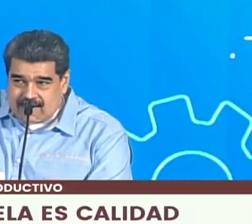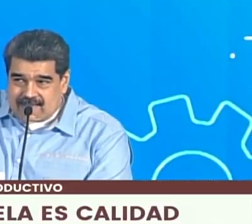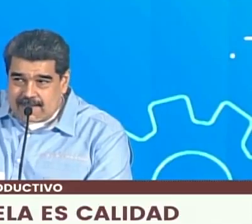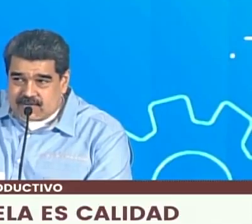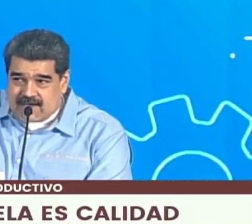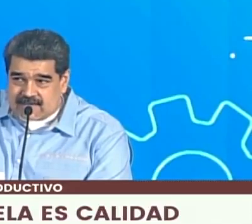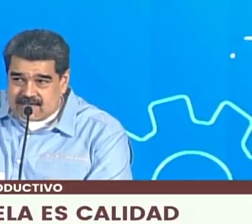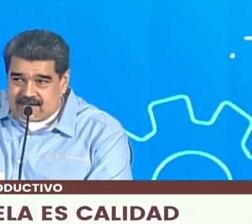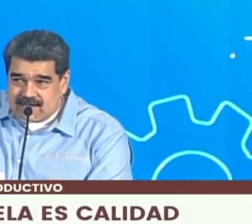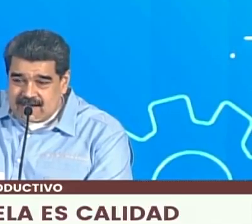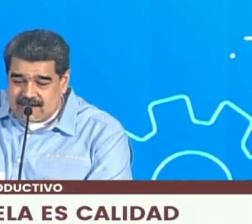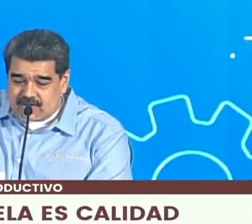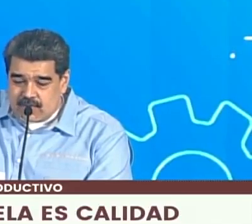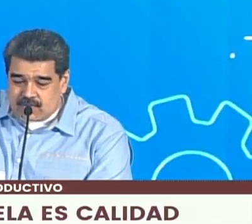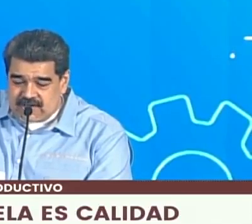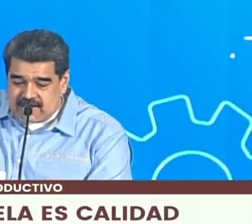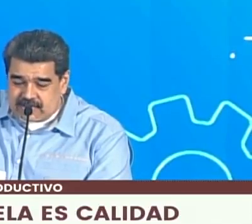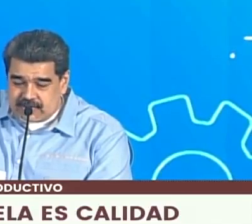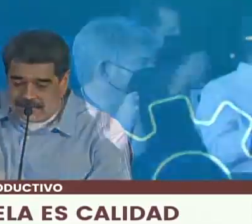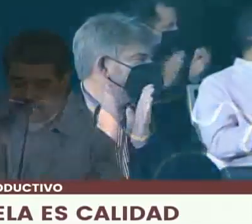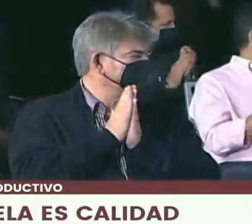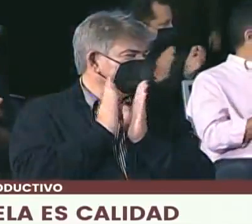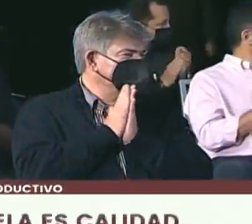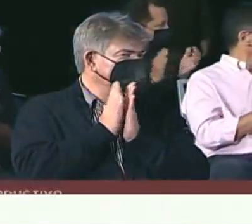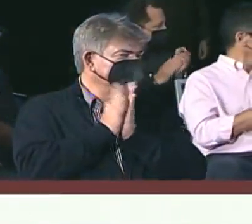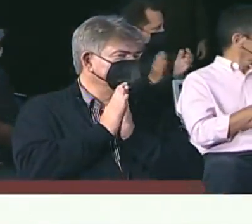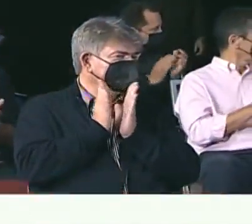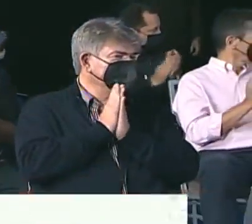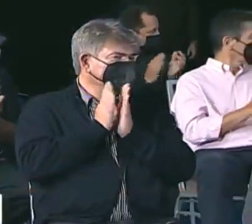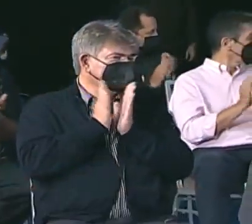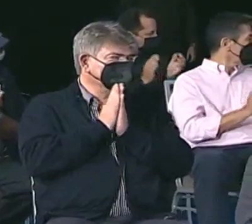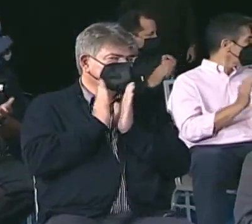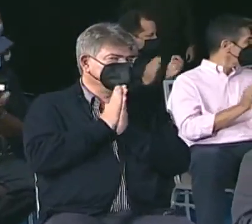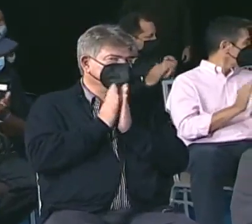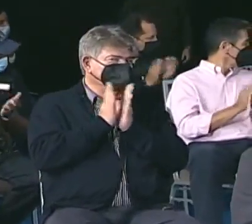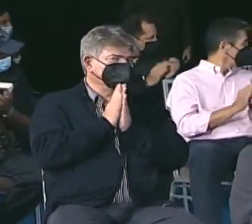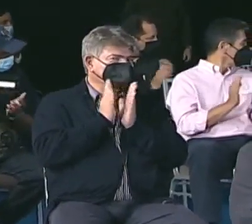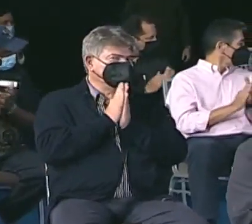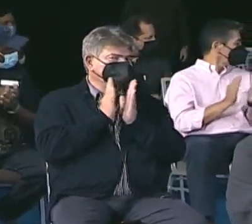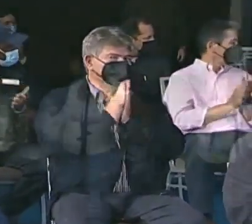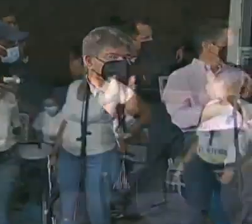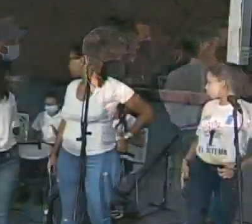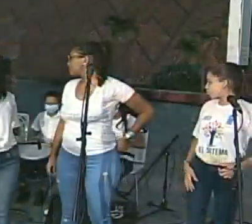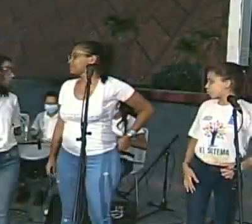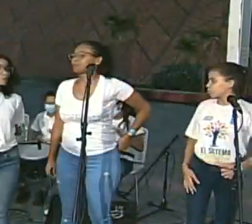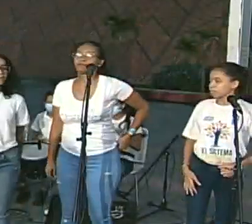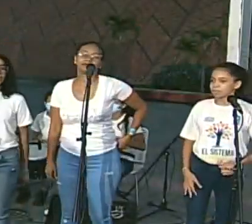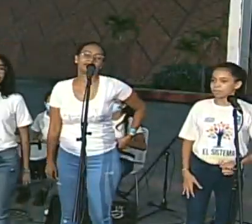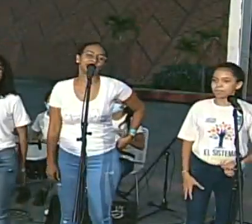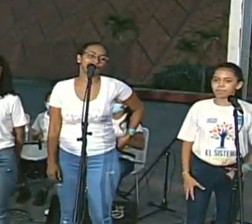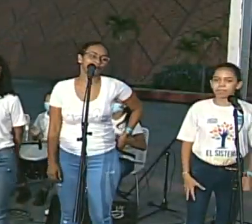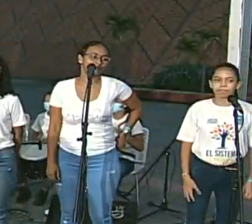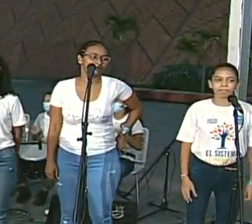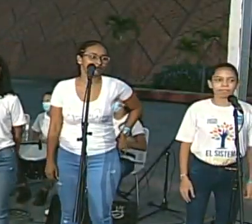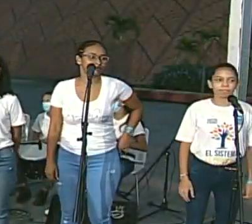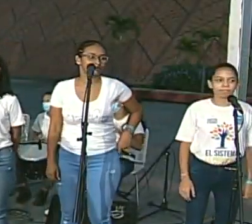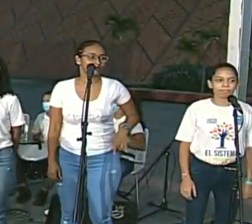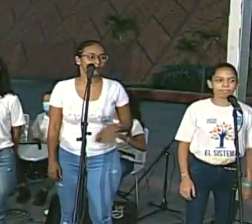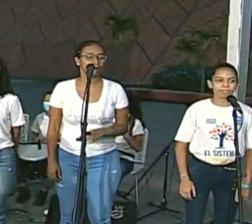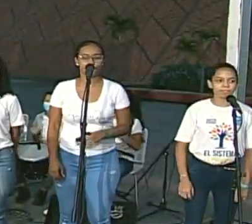aplauso a estas muchachas, a estos muchachos. Ahí trajeron sus 4, sus tambores.